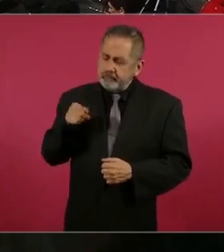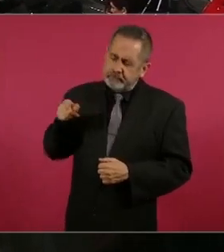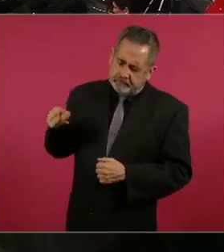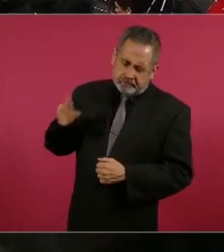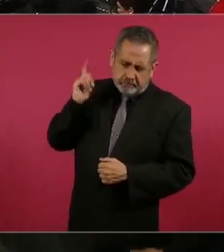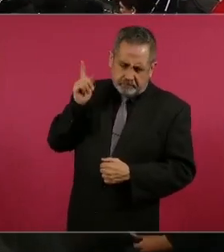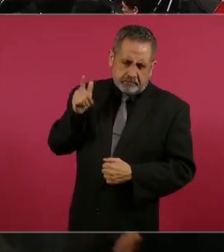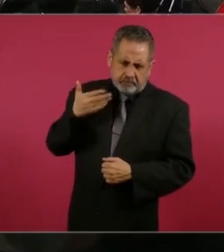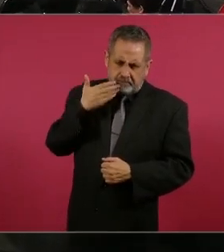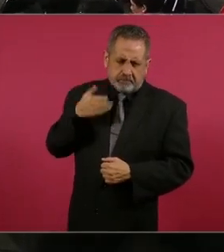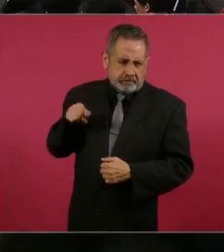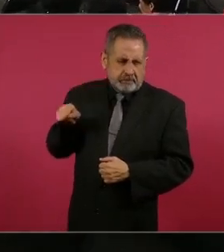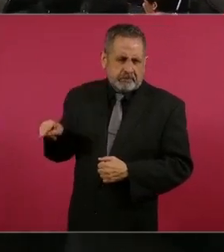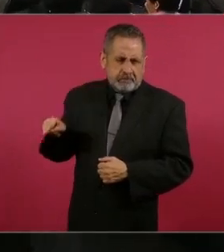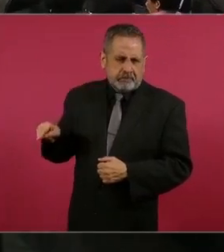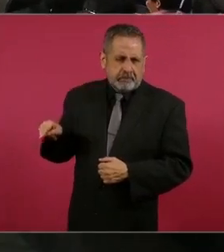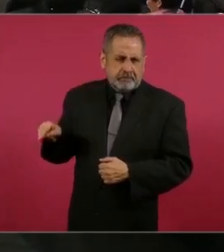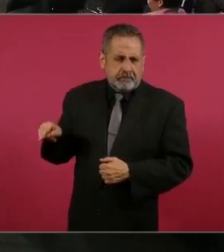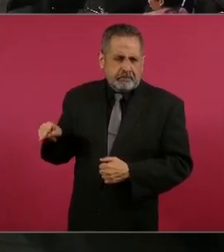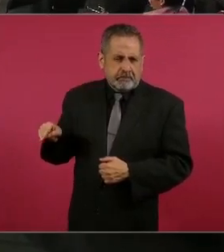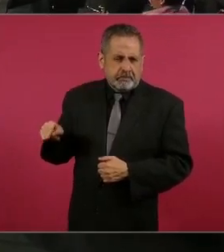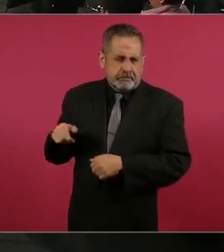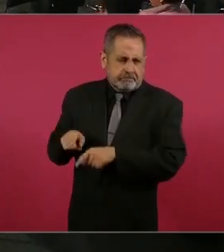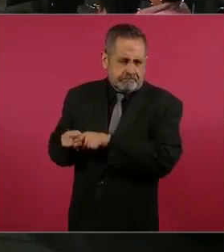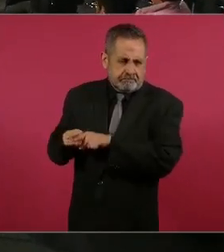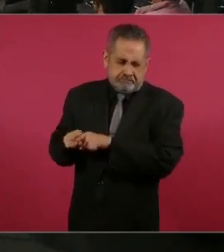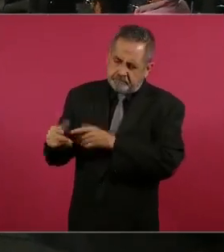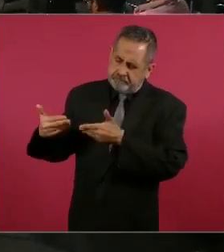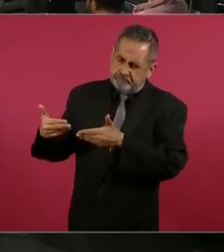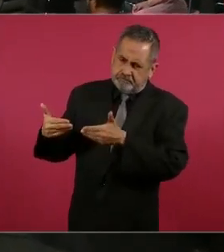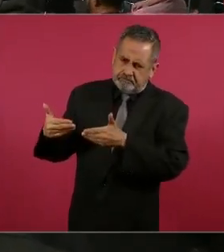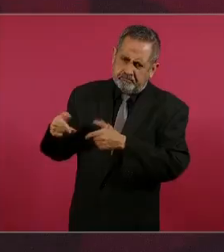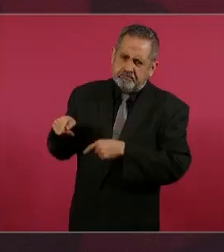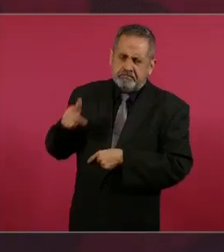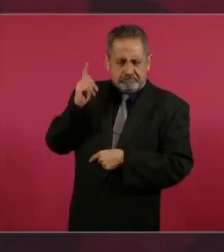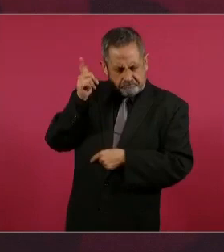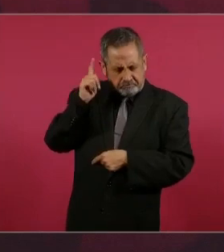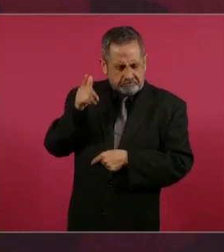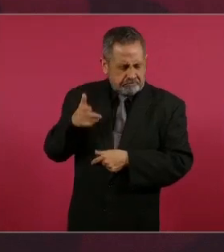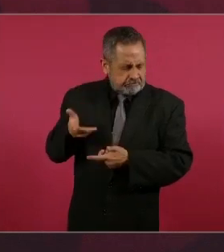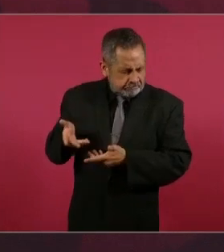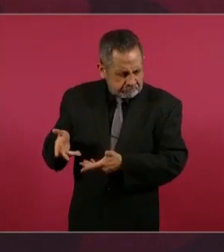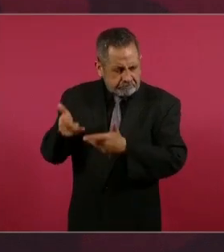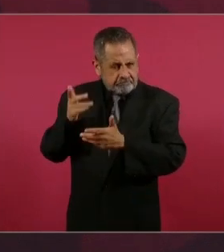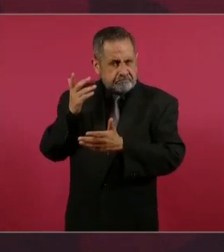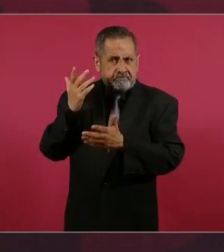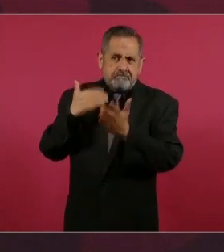también a nuestros hermanos panameños, que resuelvan.